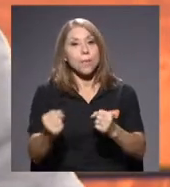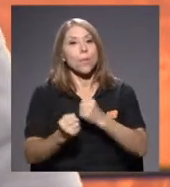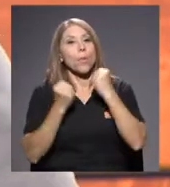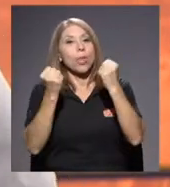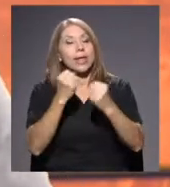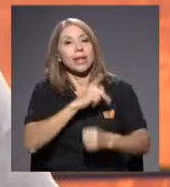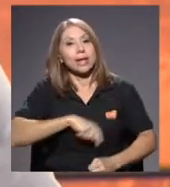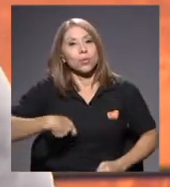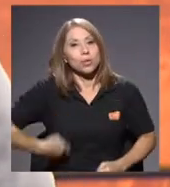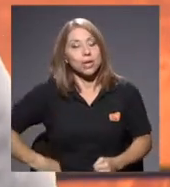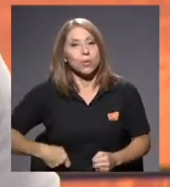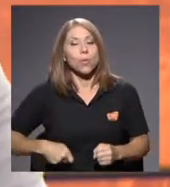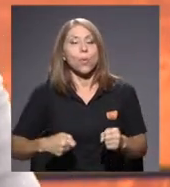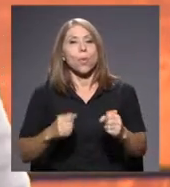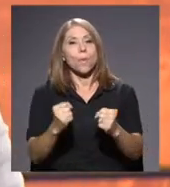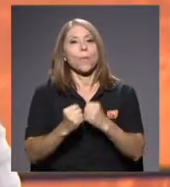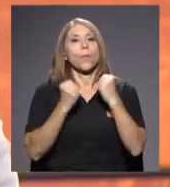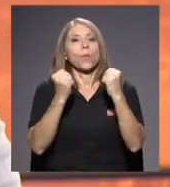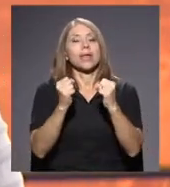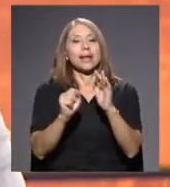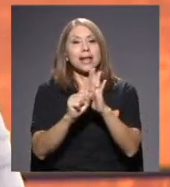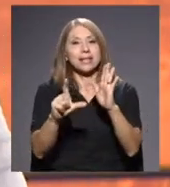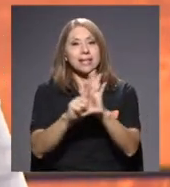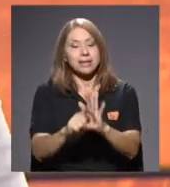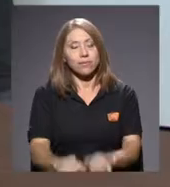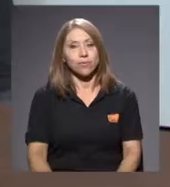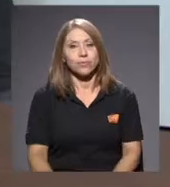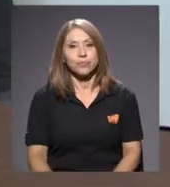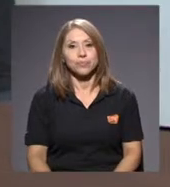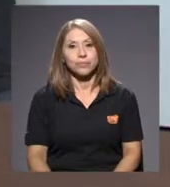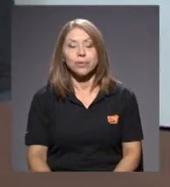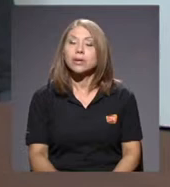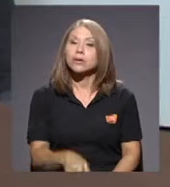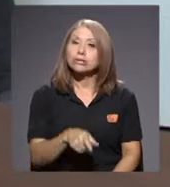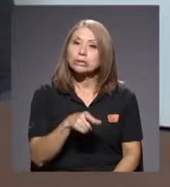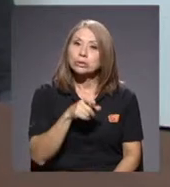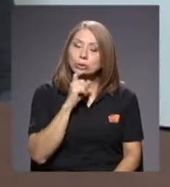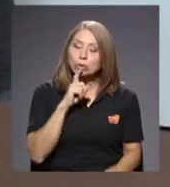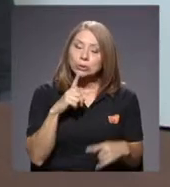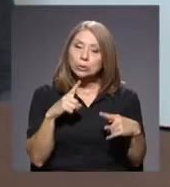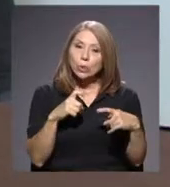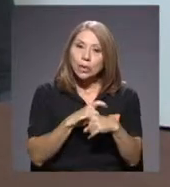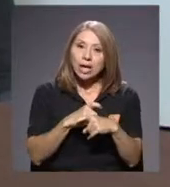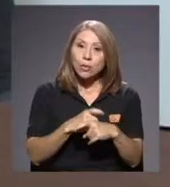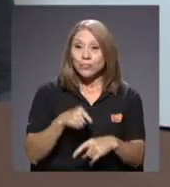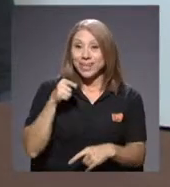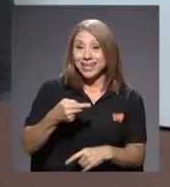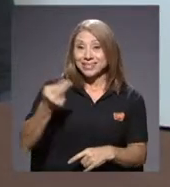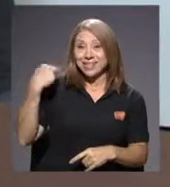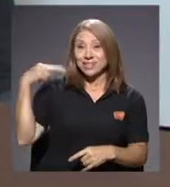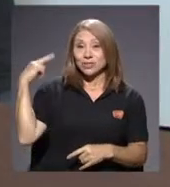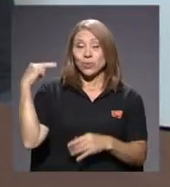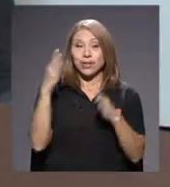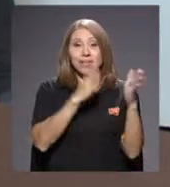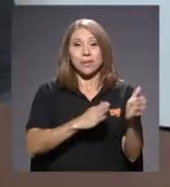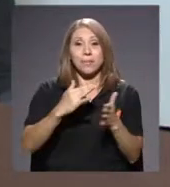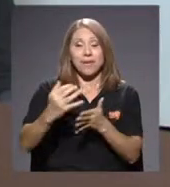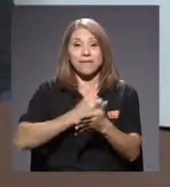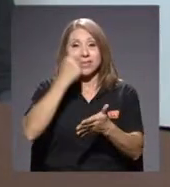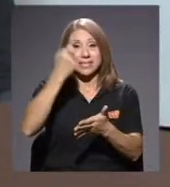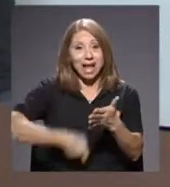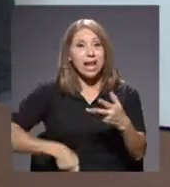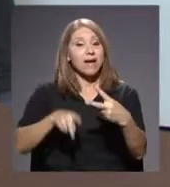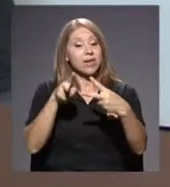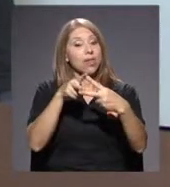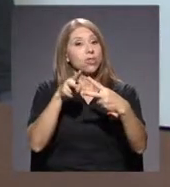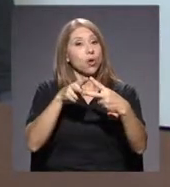Legislativo. Qué complicado, ¿verdad? Porque en esta historia del plan fiscal había dos partes, una muy